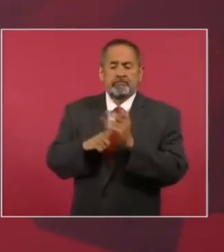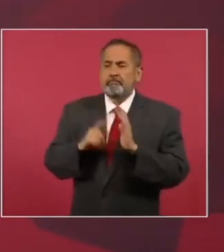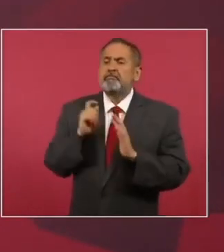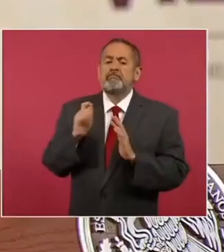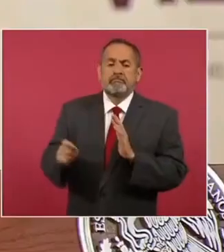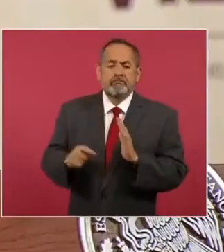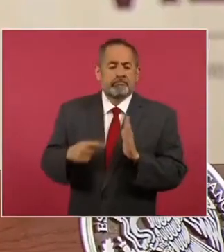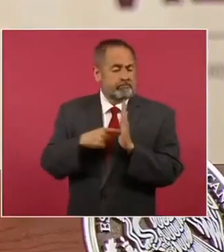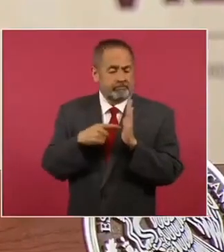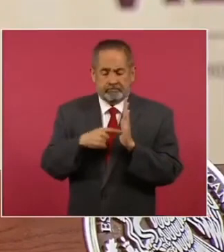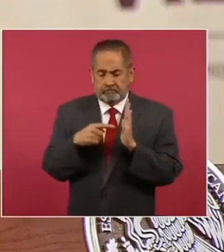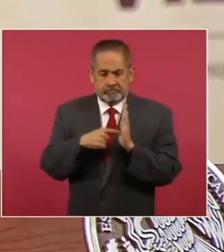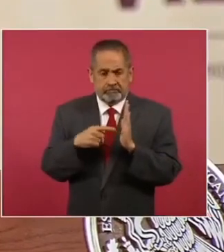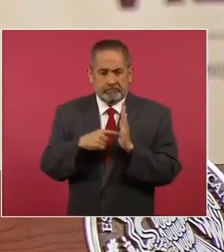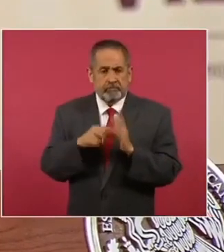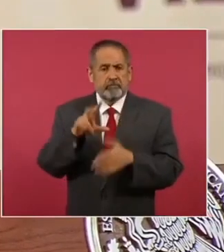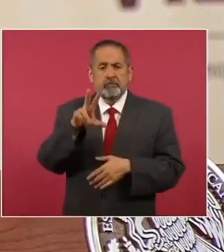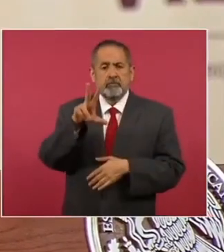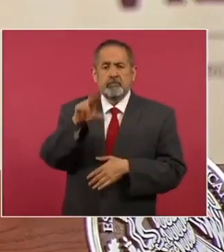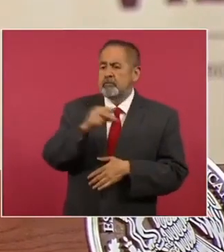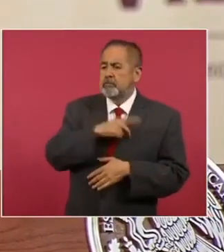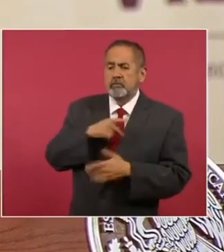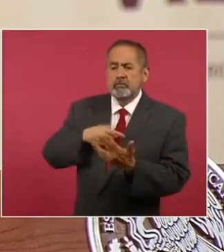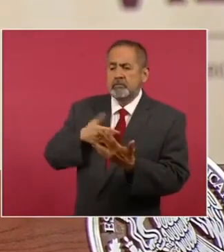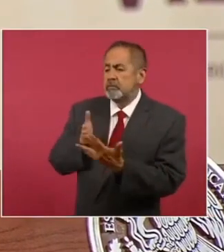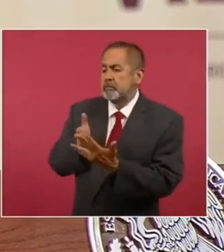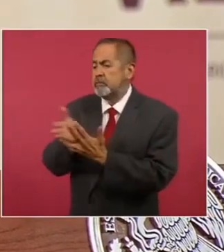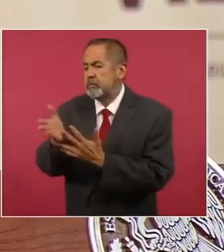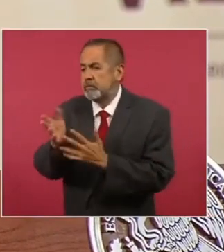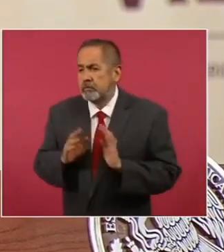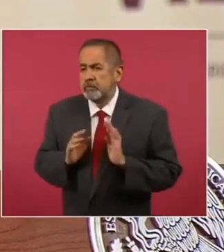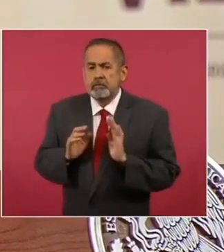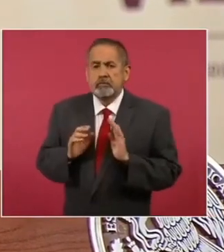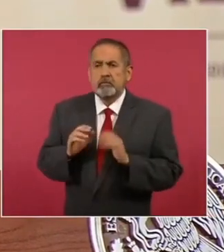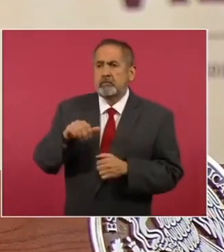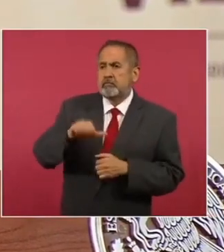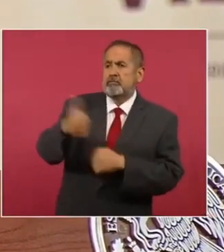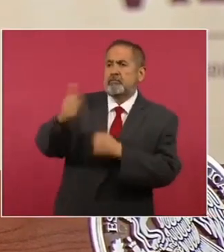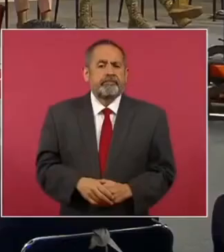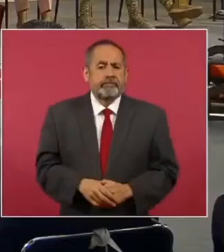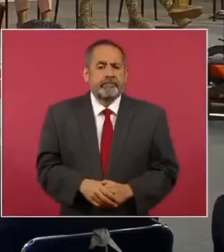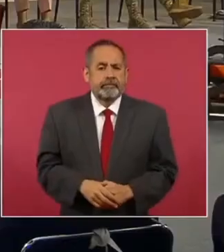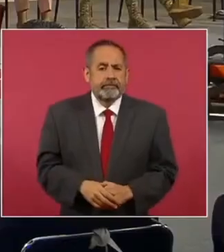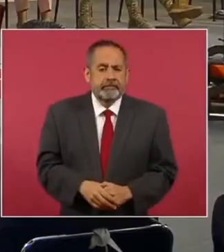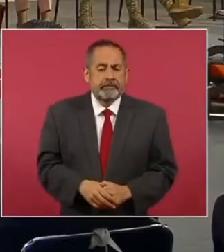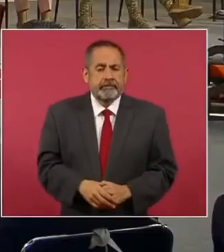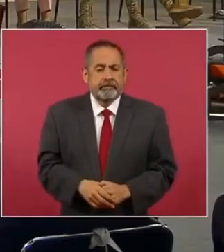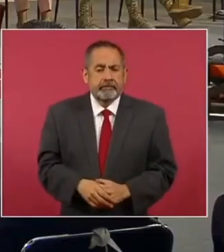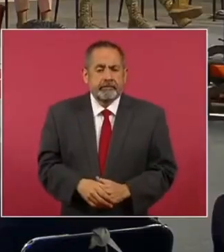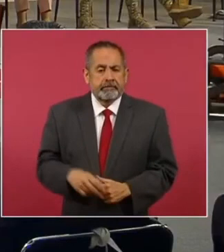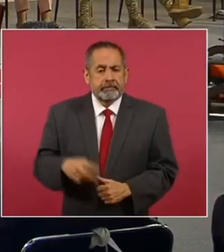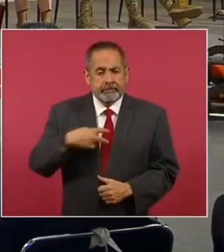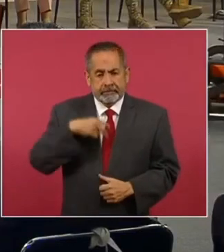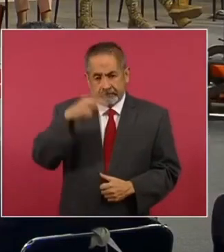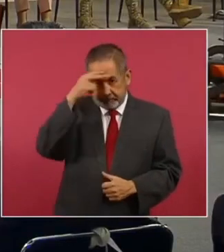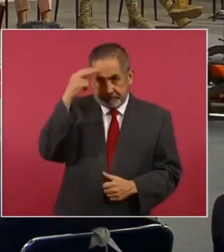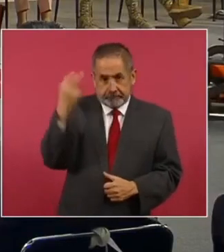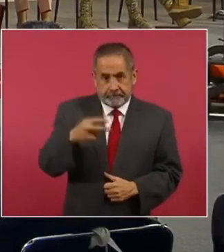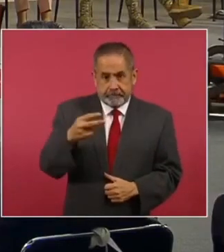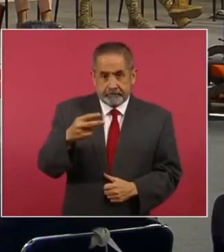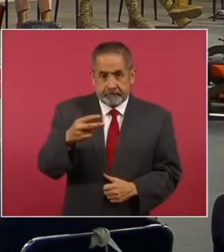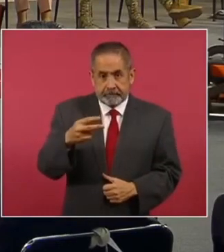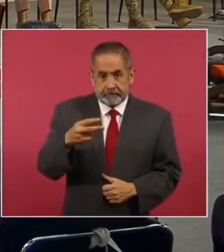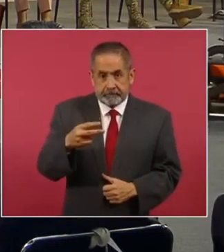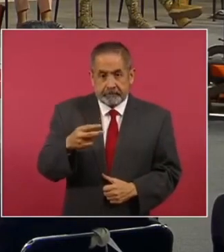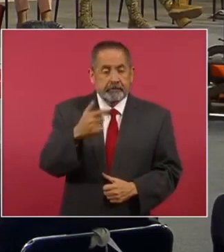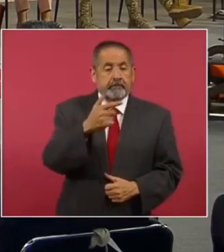basada en los principios de no intervención y autodeterminación de los pueblos. México,